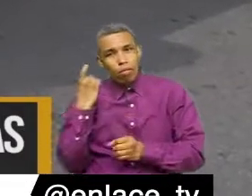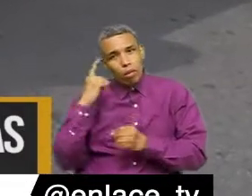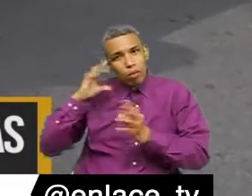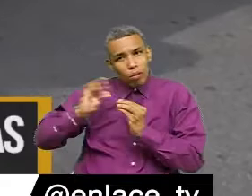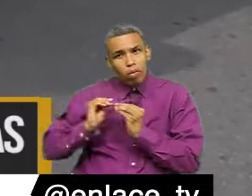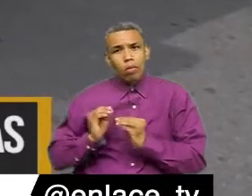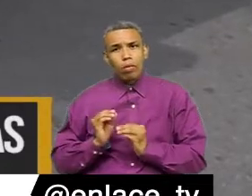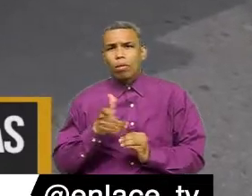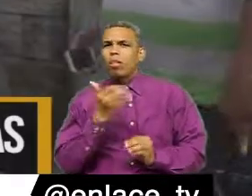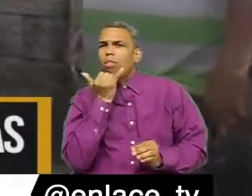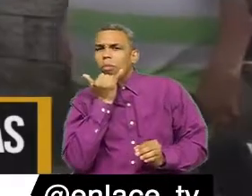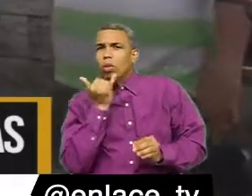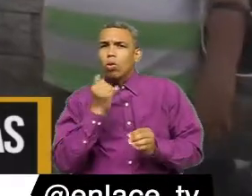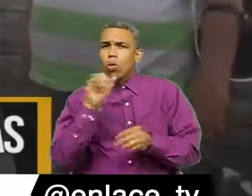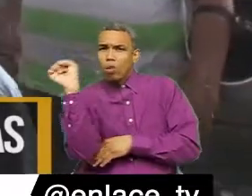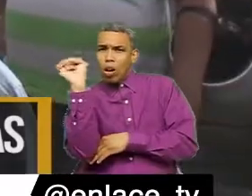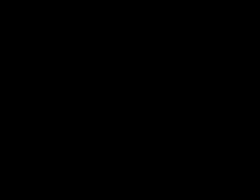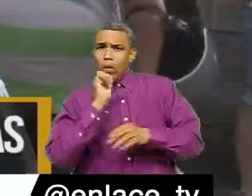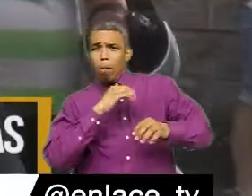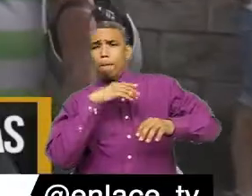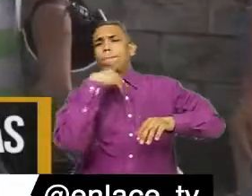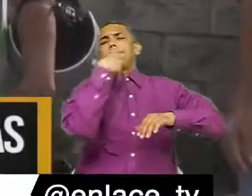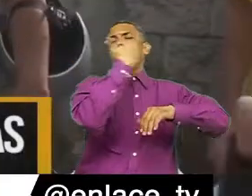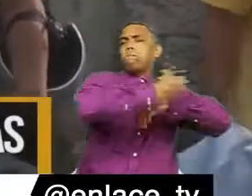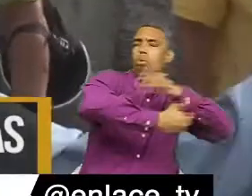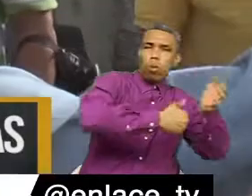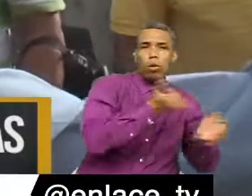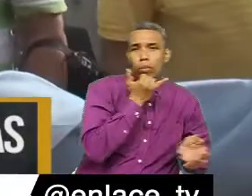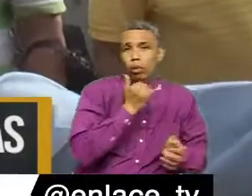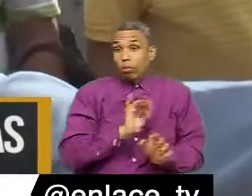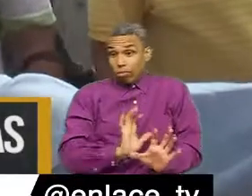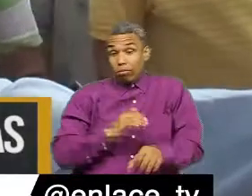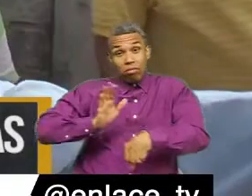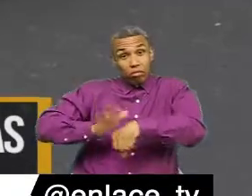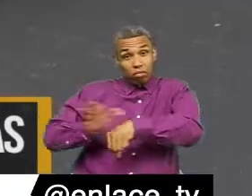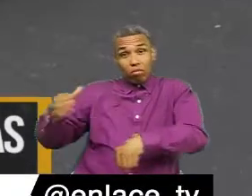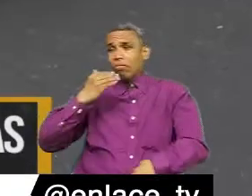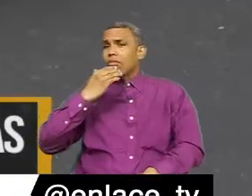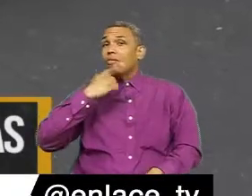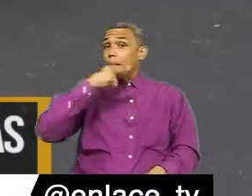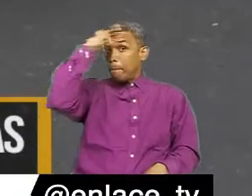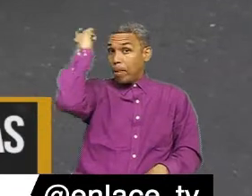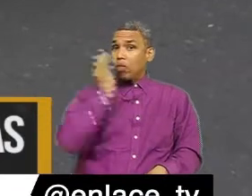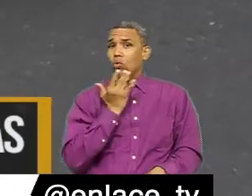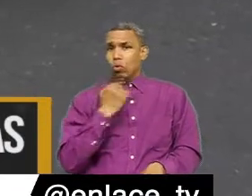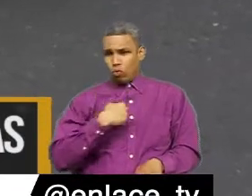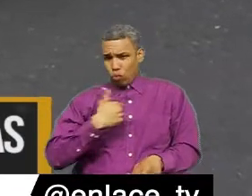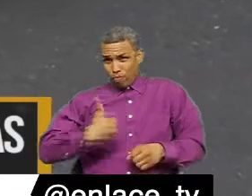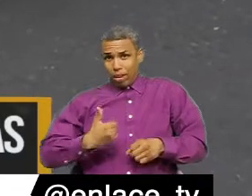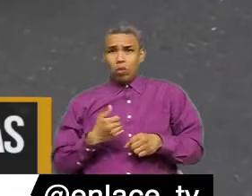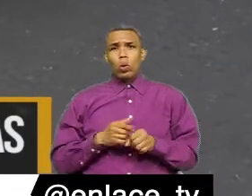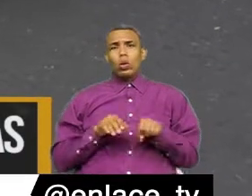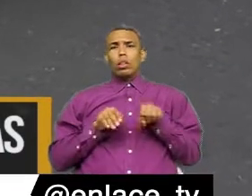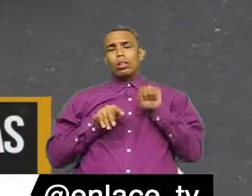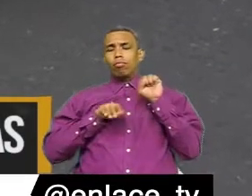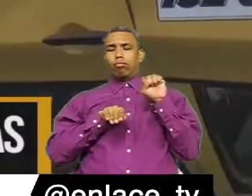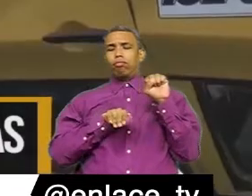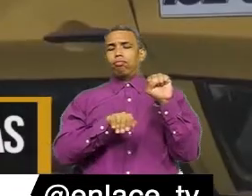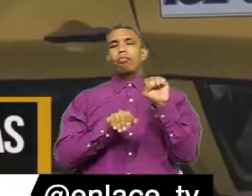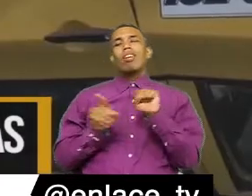bote en el aire? ¿Qué pasó? Claro, porque es que el carro blanco omitió el pare de aquí, esta es la... La